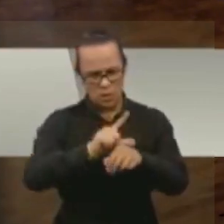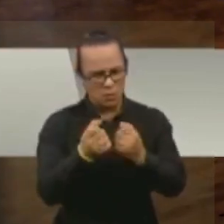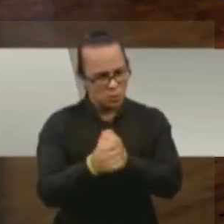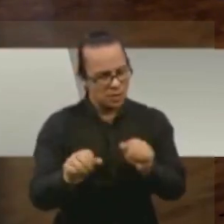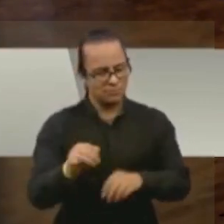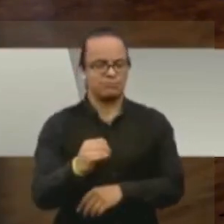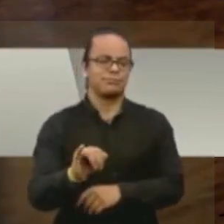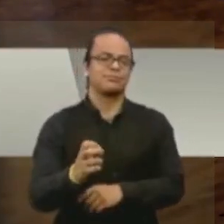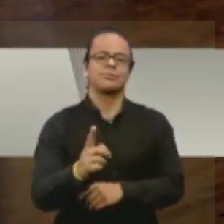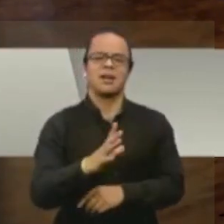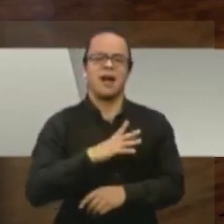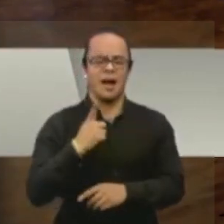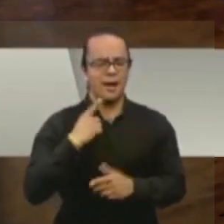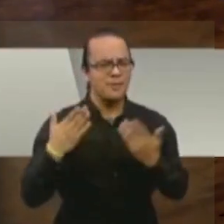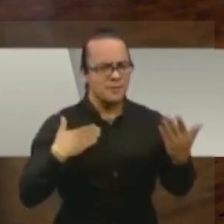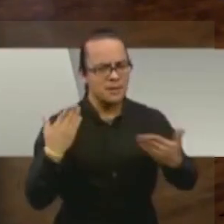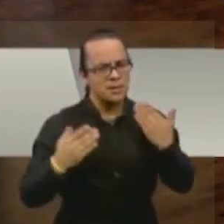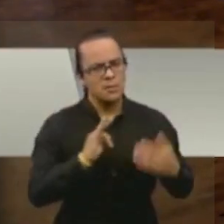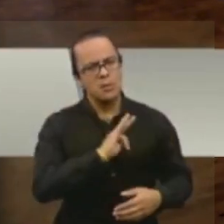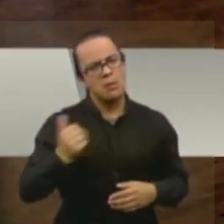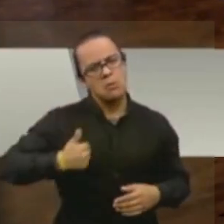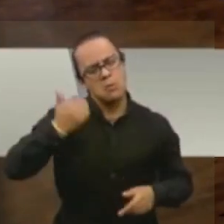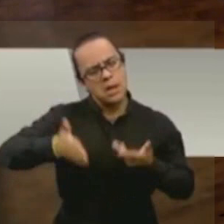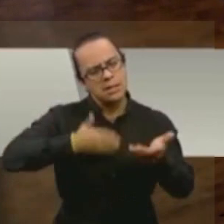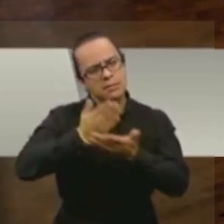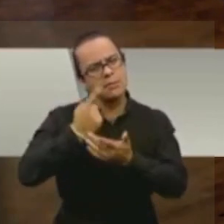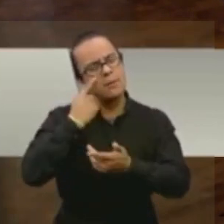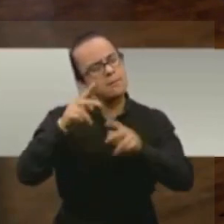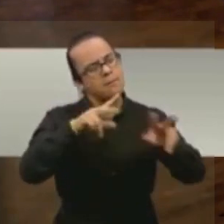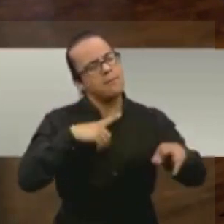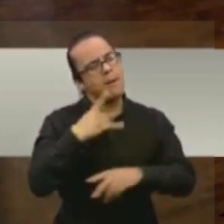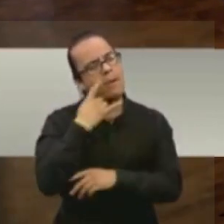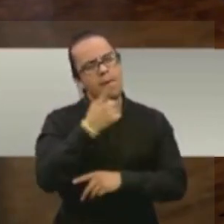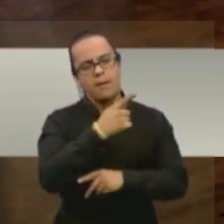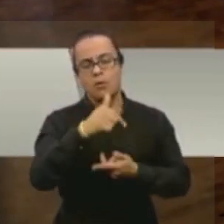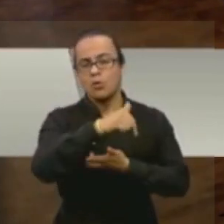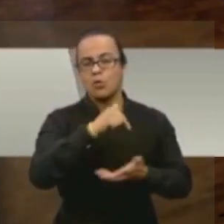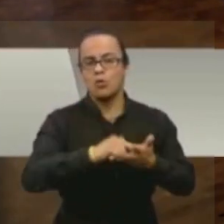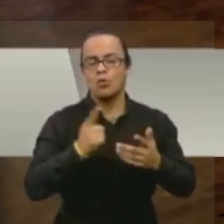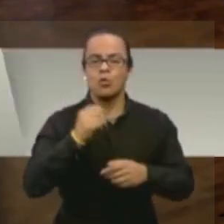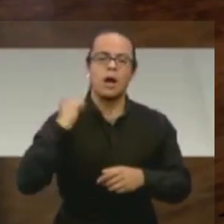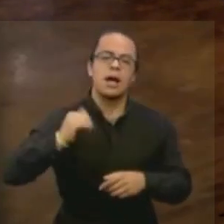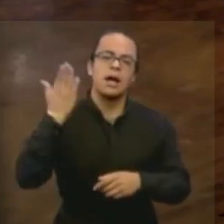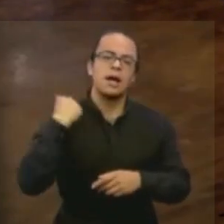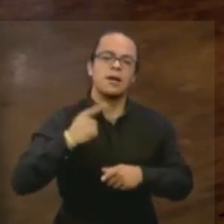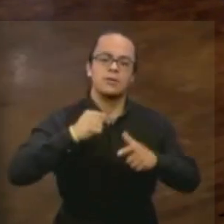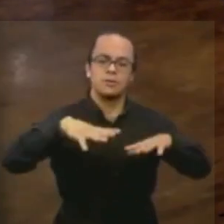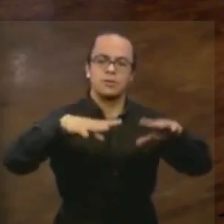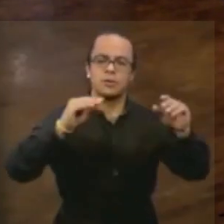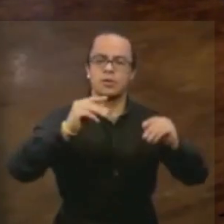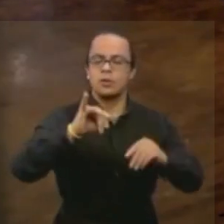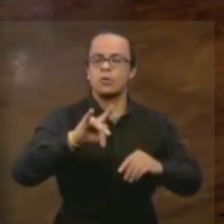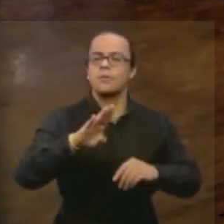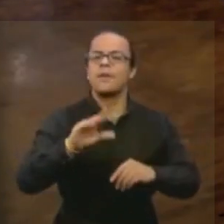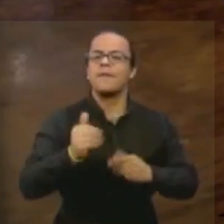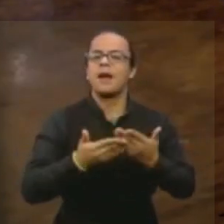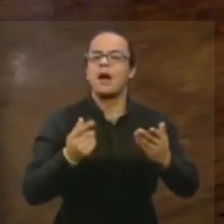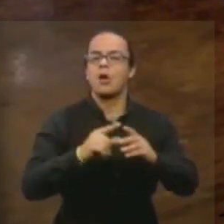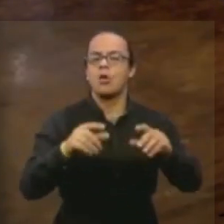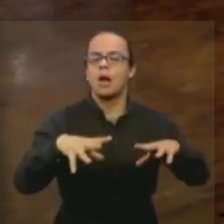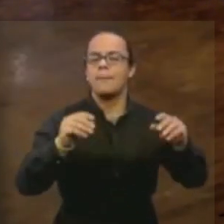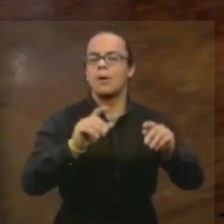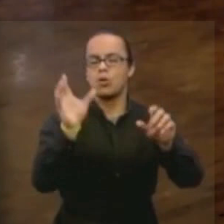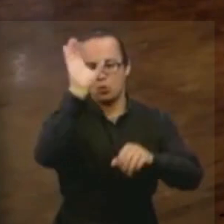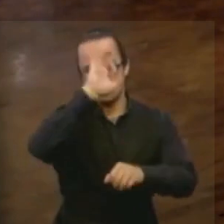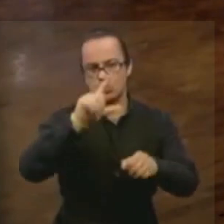aburrida, vengan a conocerla y convencerse por ustedes mismos aquí en el antiguo Palacio de Iturbide, actual Palacio de Cultura, en el Centro Histórico de la